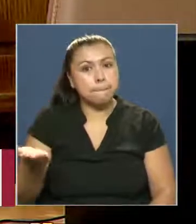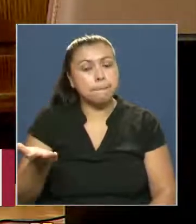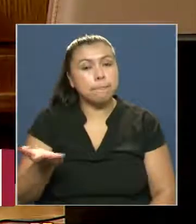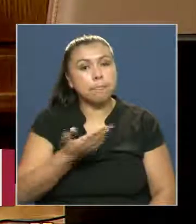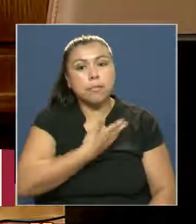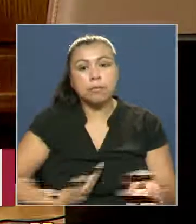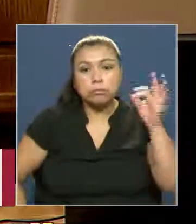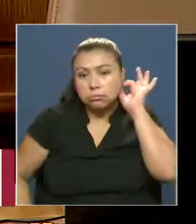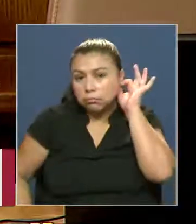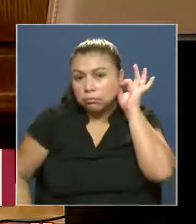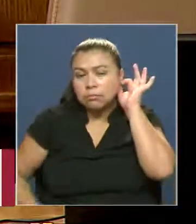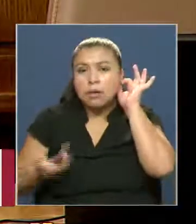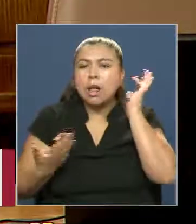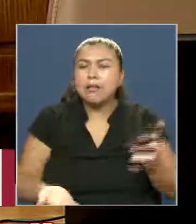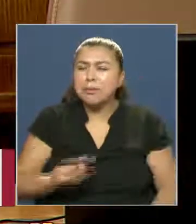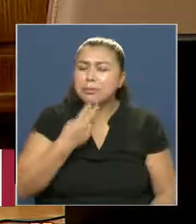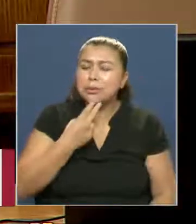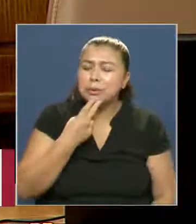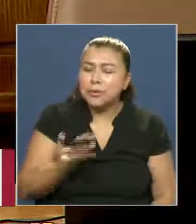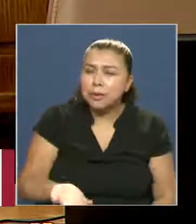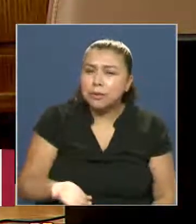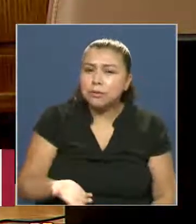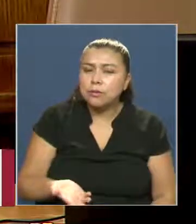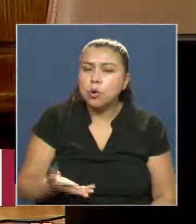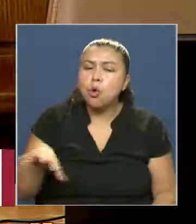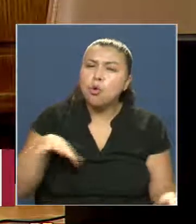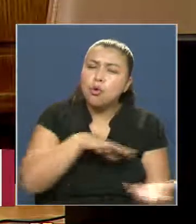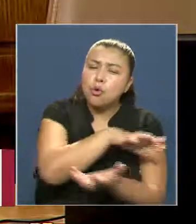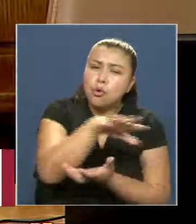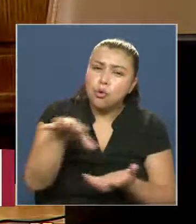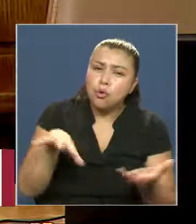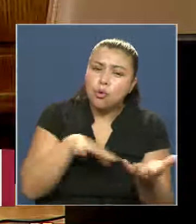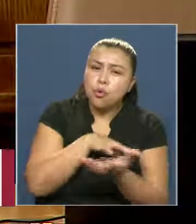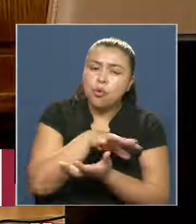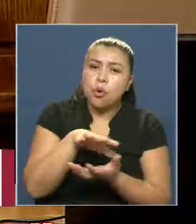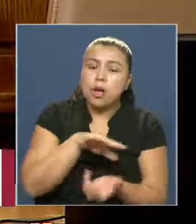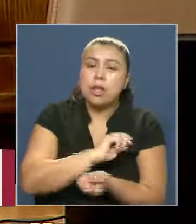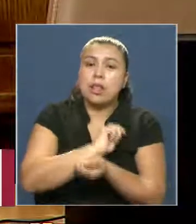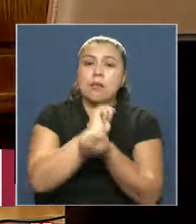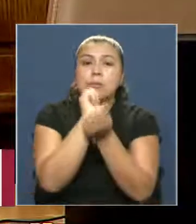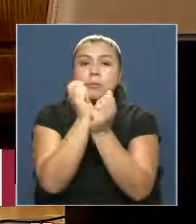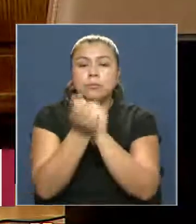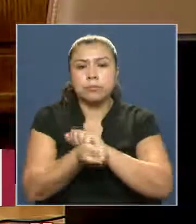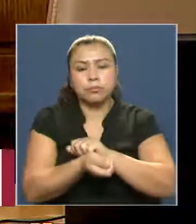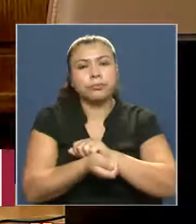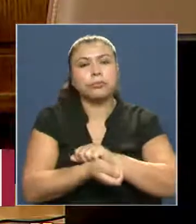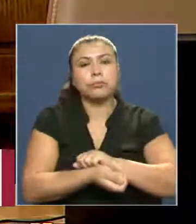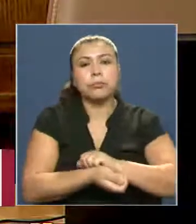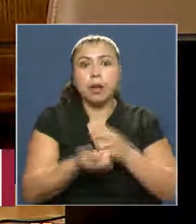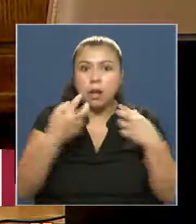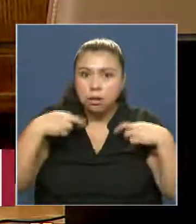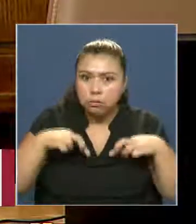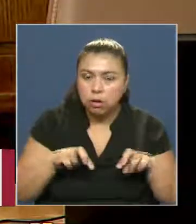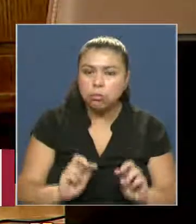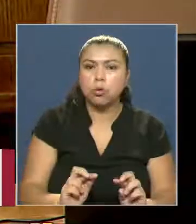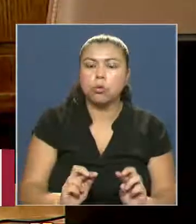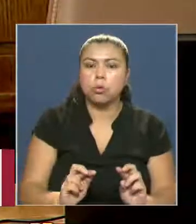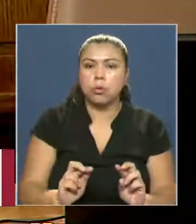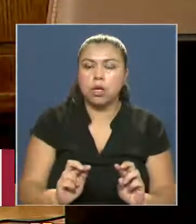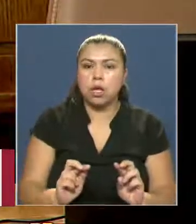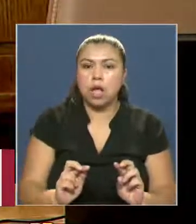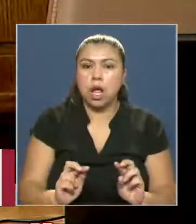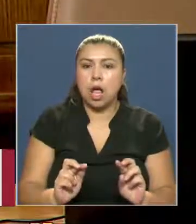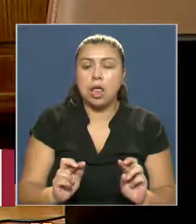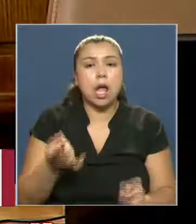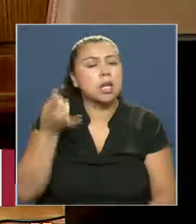Presidenta, estamos viviendo una crisis que debemos transformar en una oportunidad y